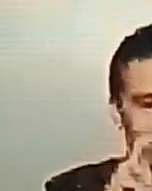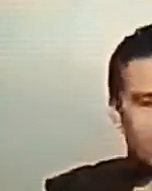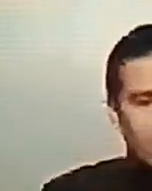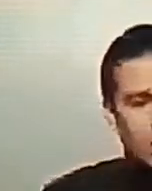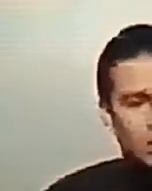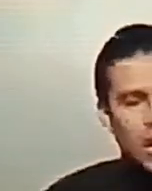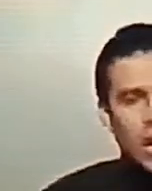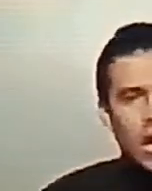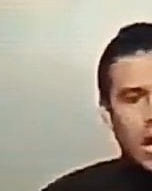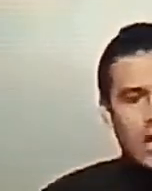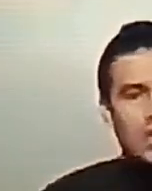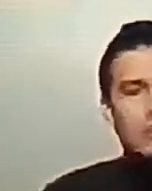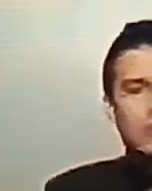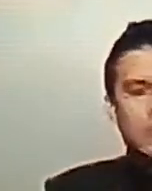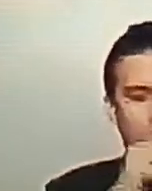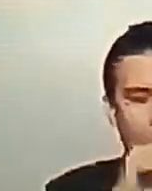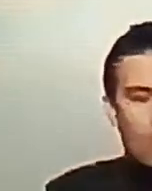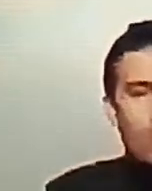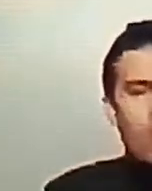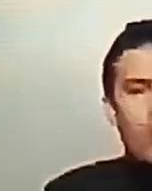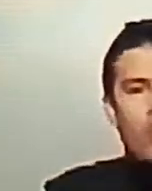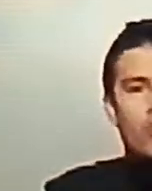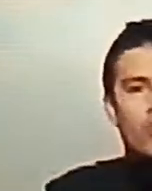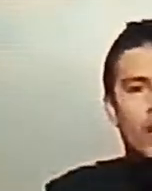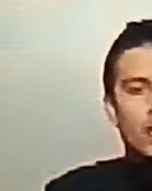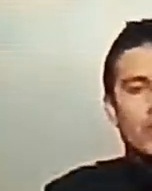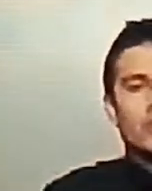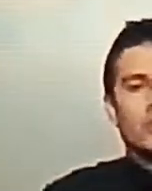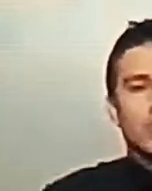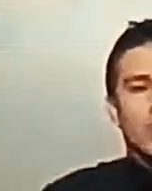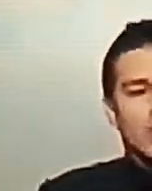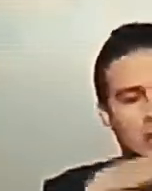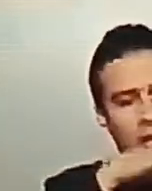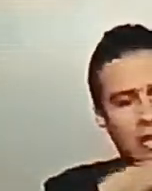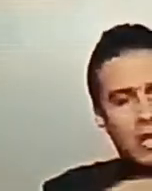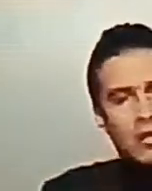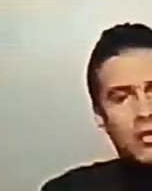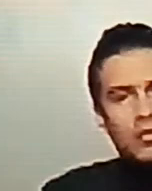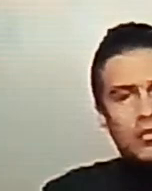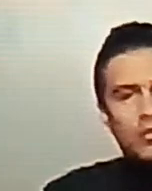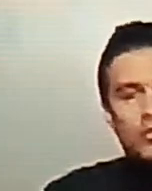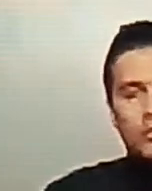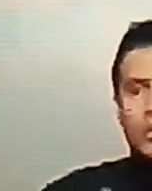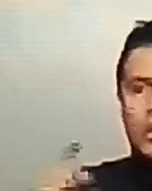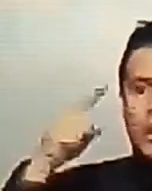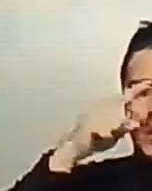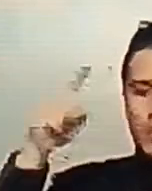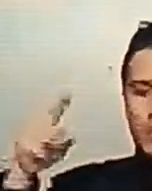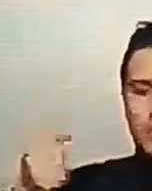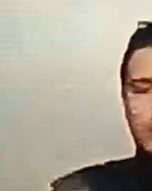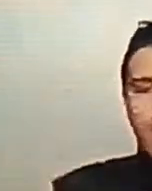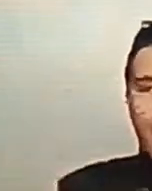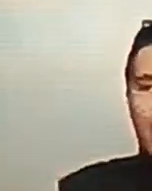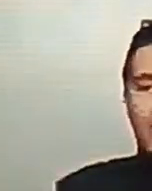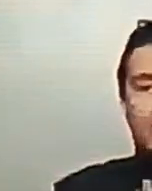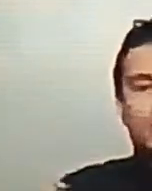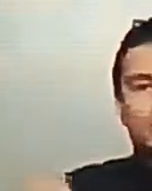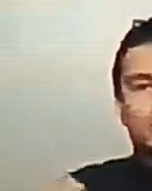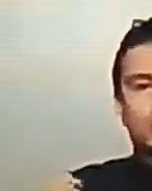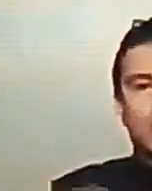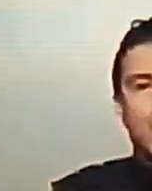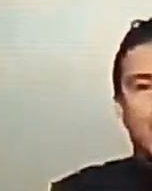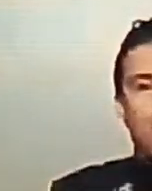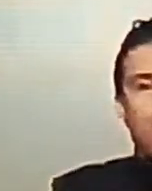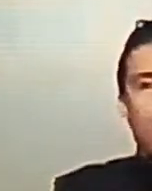de reducir el peaje en un 50%, construir la red vial y poner fin